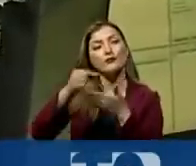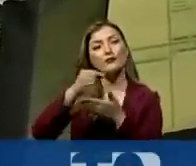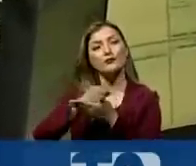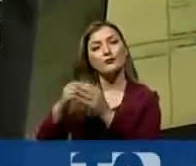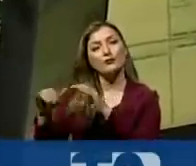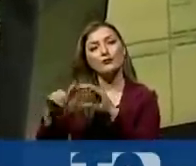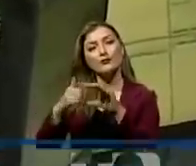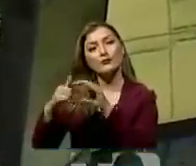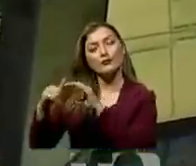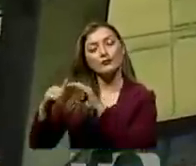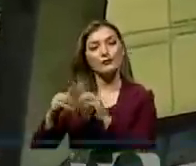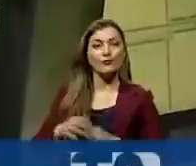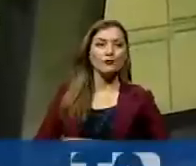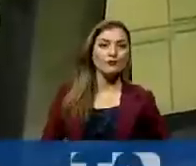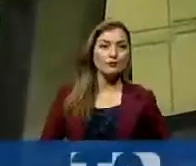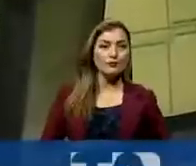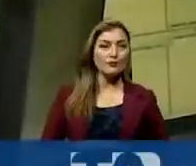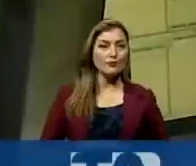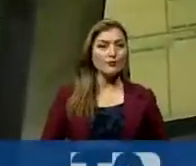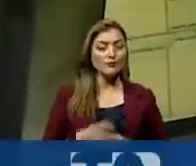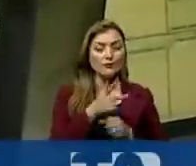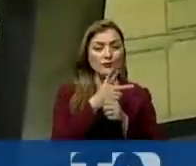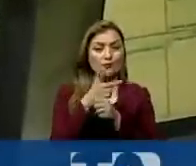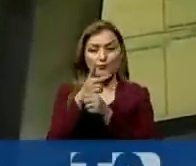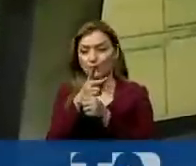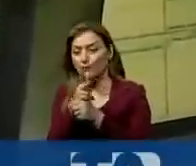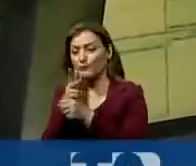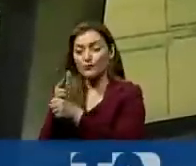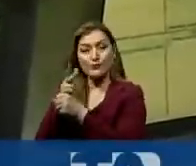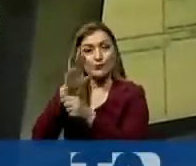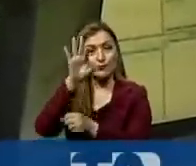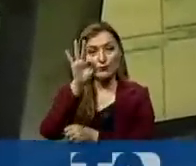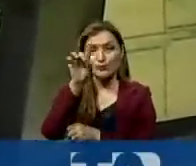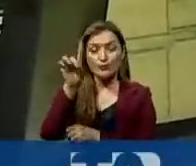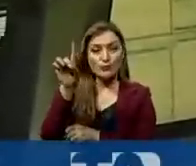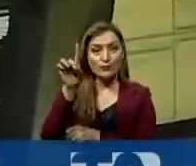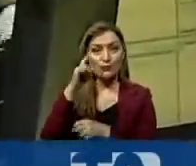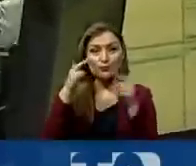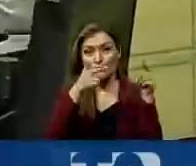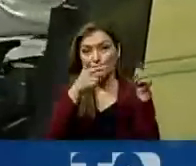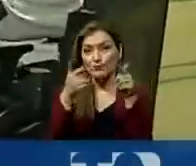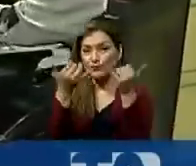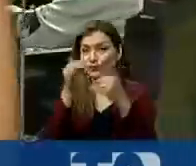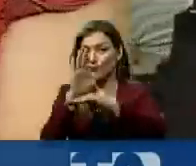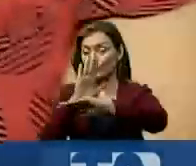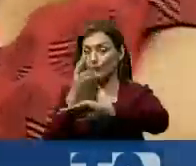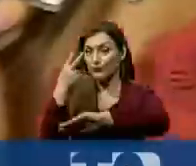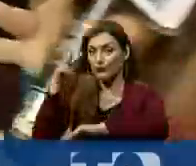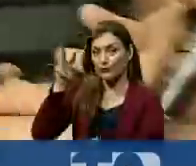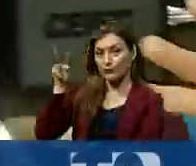tiene cobertura en las cámaras del eco 911 para que usted pueda visualizar en tiempo real quisiera mostrarle brevemente